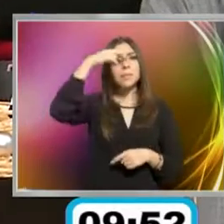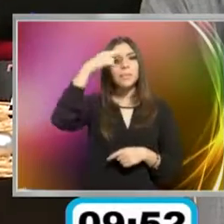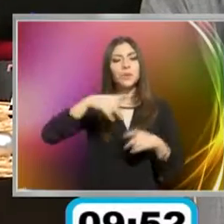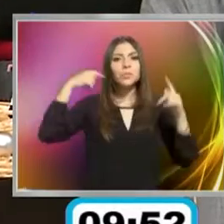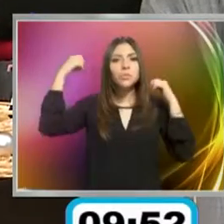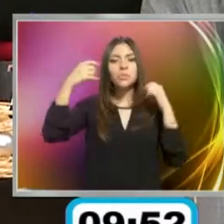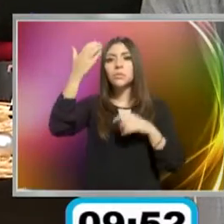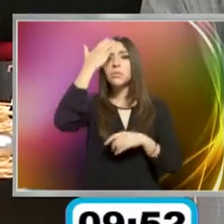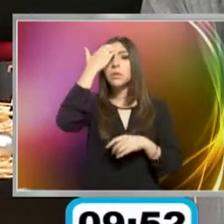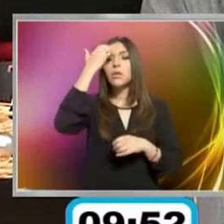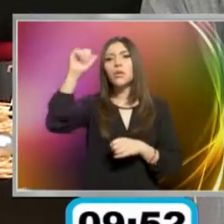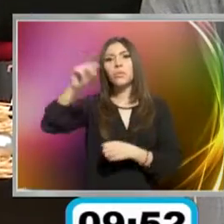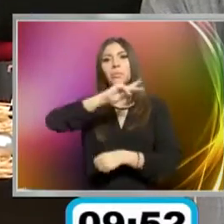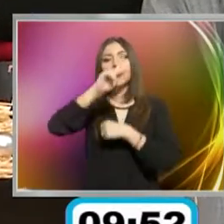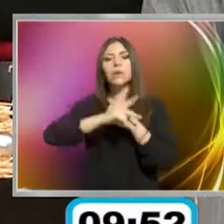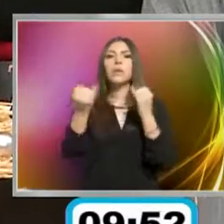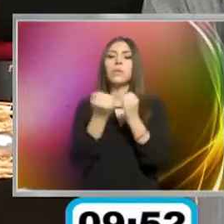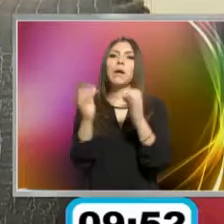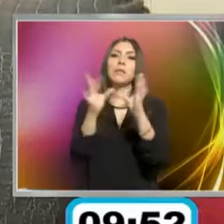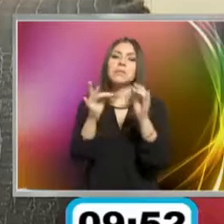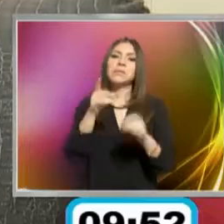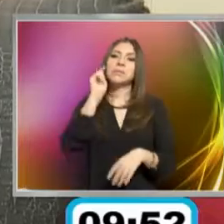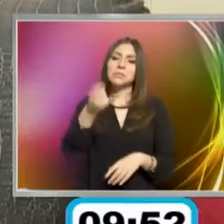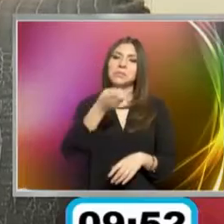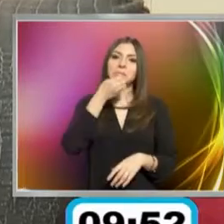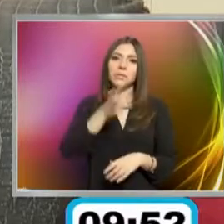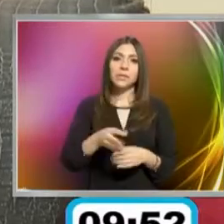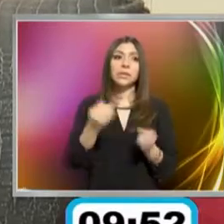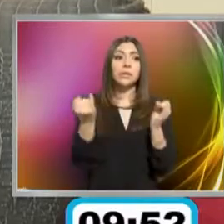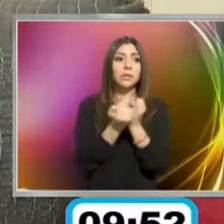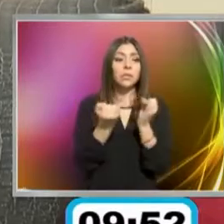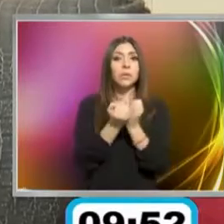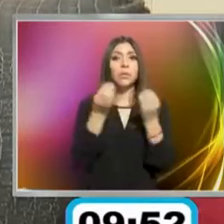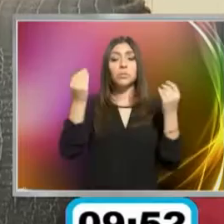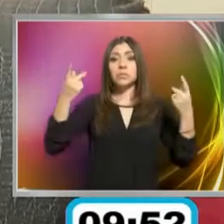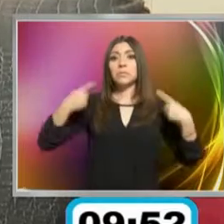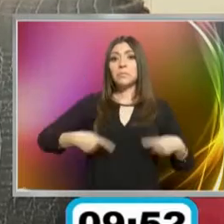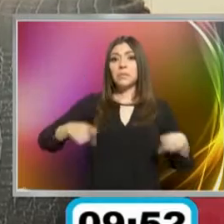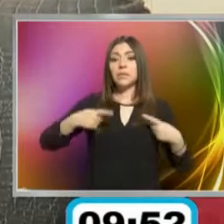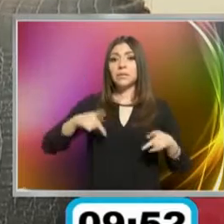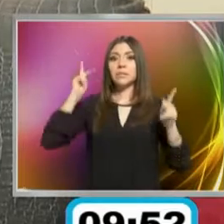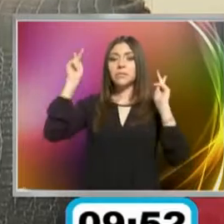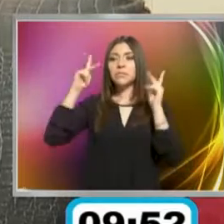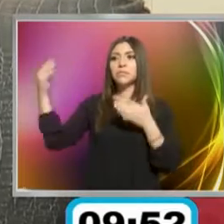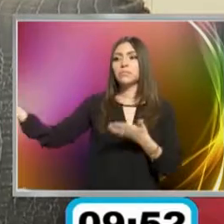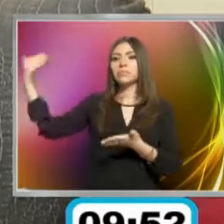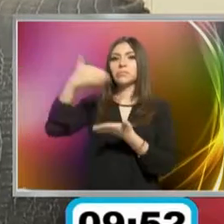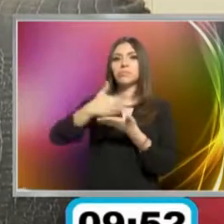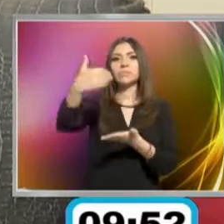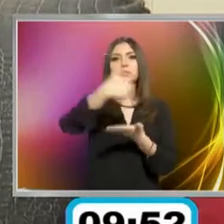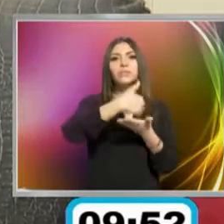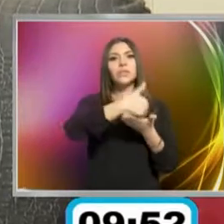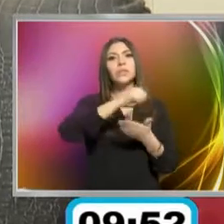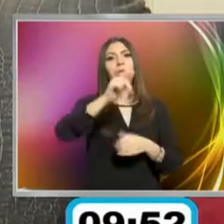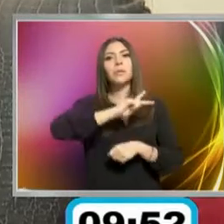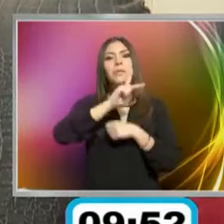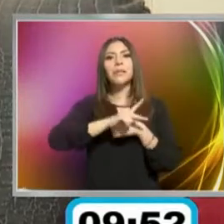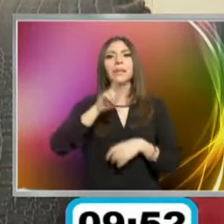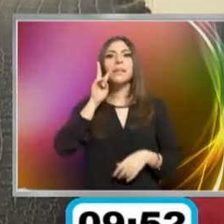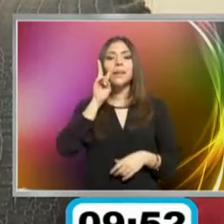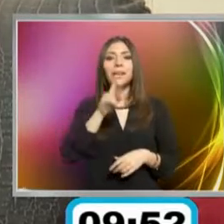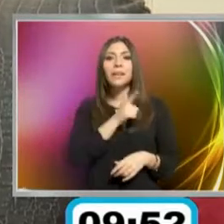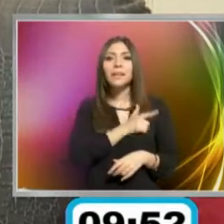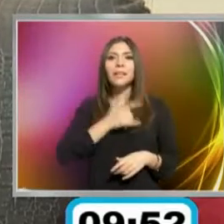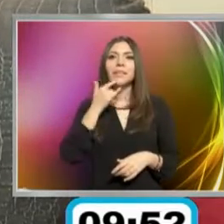es una excelente opción. Así es. Tenemos también la fortuna de que nos visiten muchas personas de otros países Sí. y salen encantadas, de verdad,